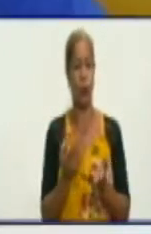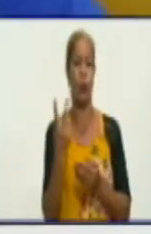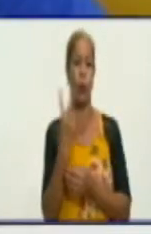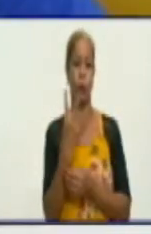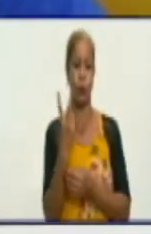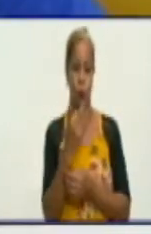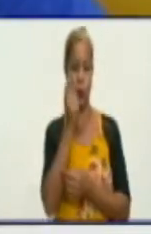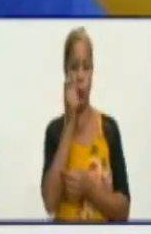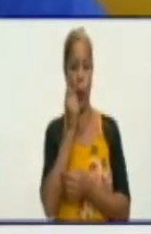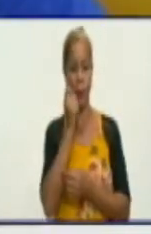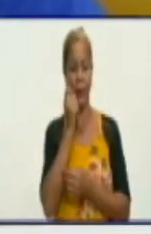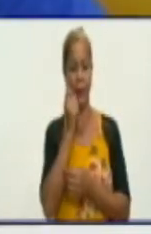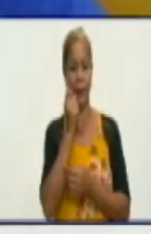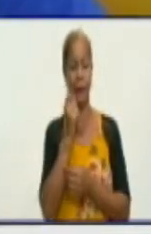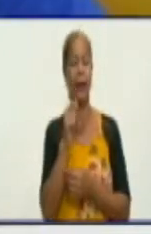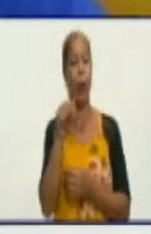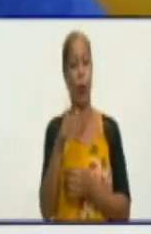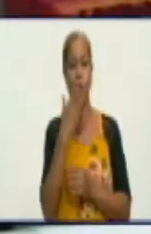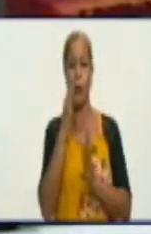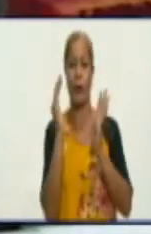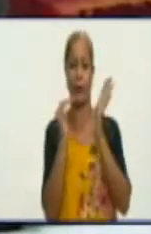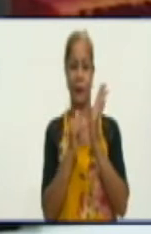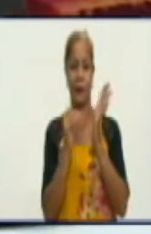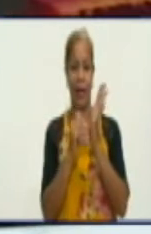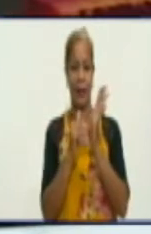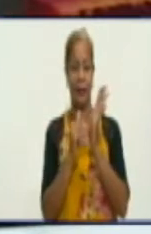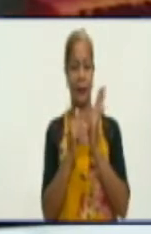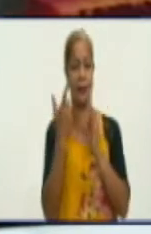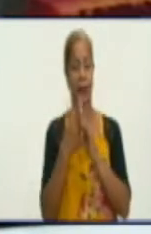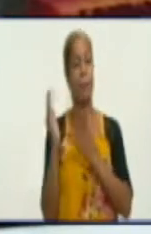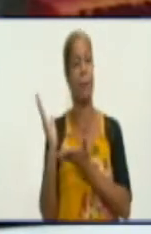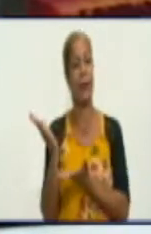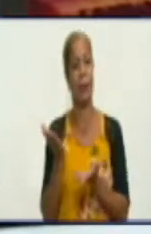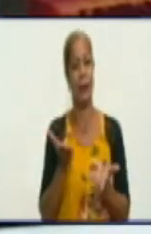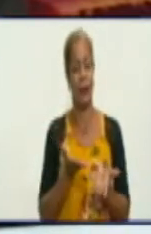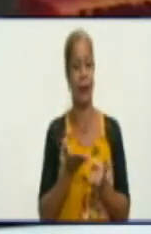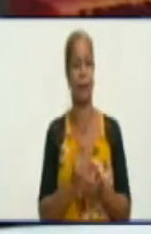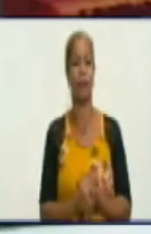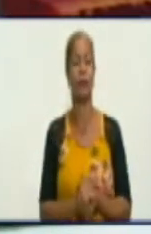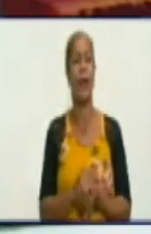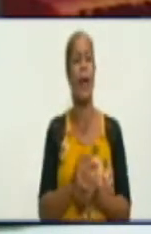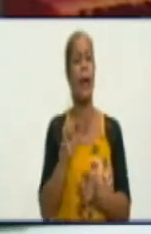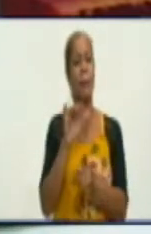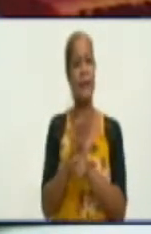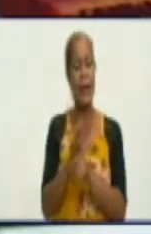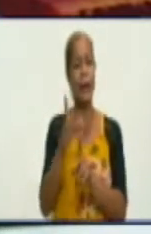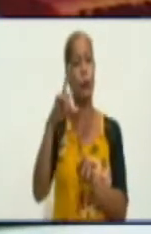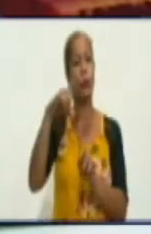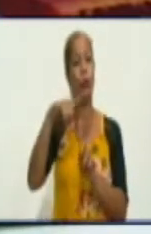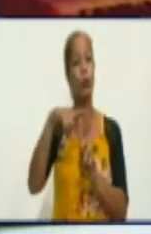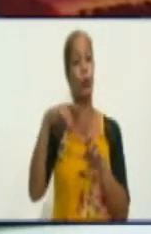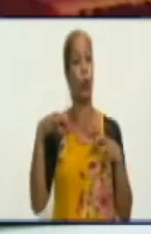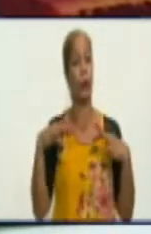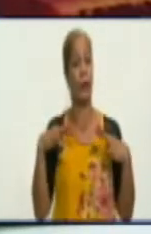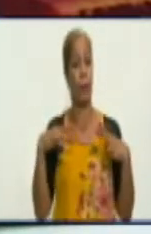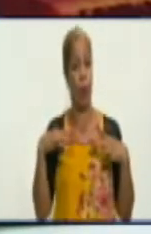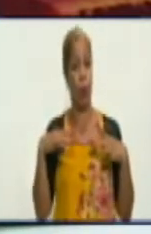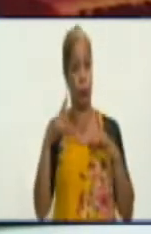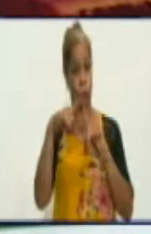Adalberto García Almeida, a quien les doy las buenas tardes y la bienvenida. Vamos a comenzar por hotelería y turismo, un sector que ha estado